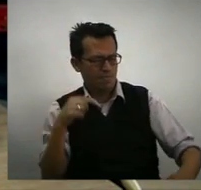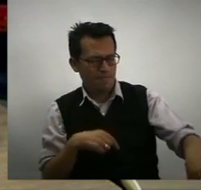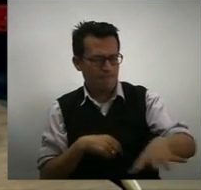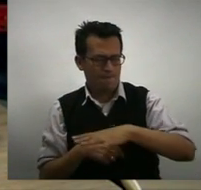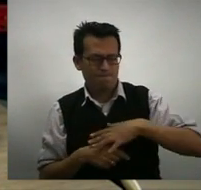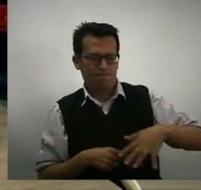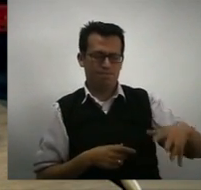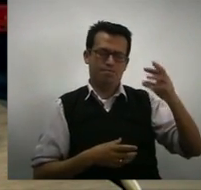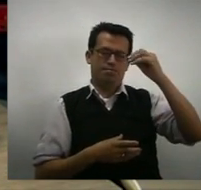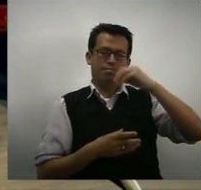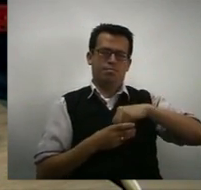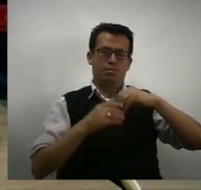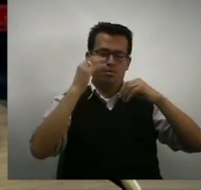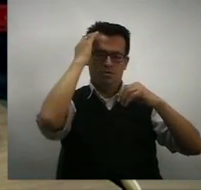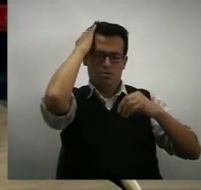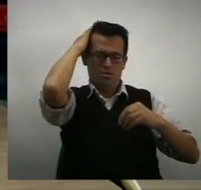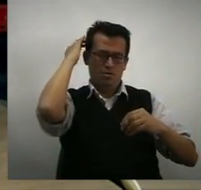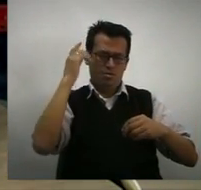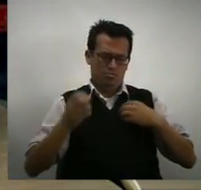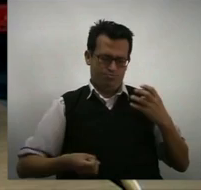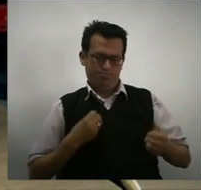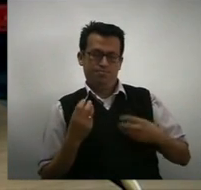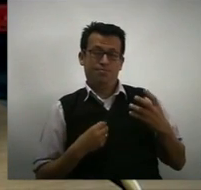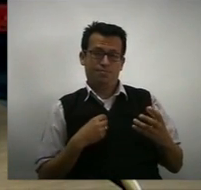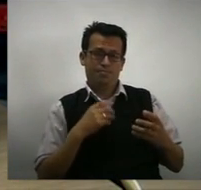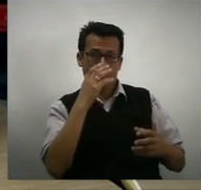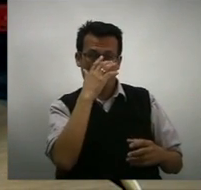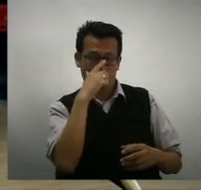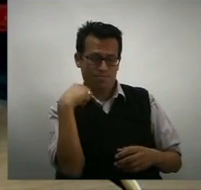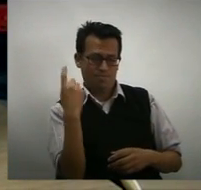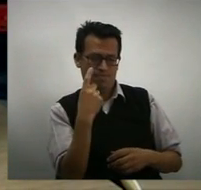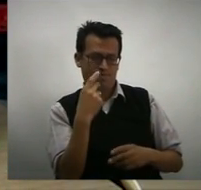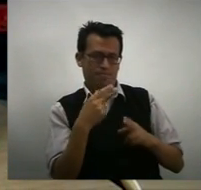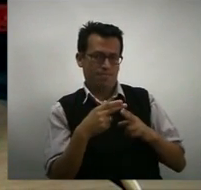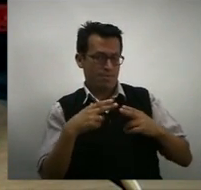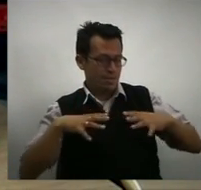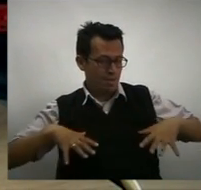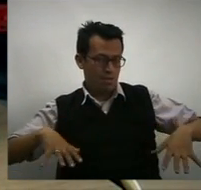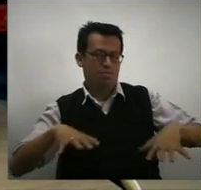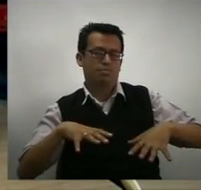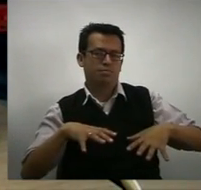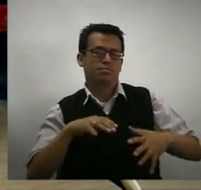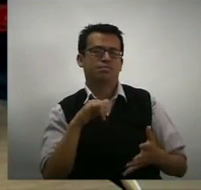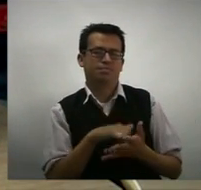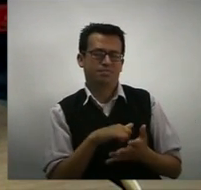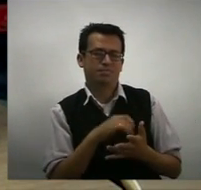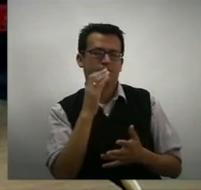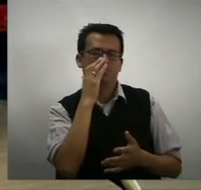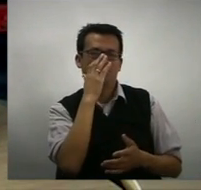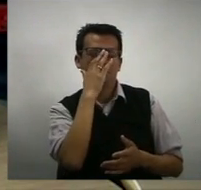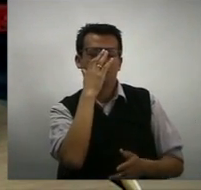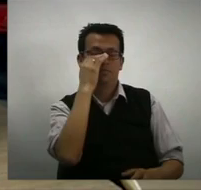en el espaciómeno y el panoptismo el cuerpo era modelado por el espacio y la imagen, en el erótopos es